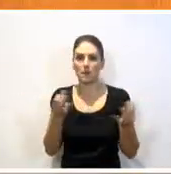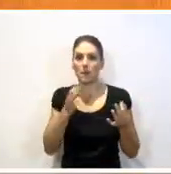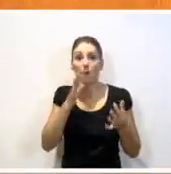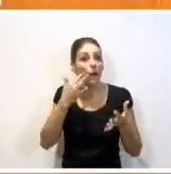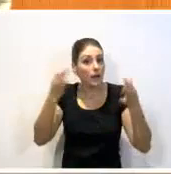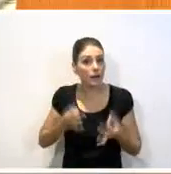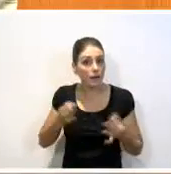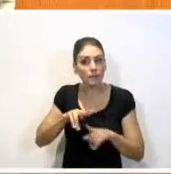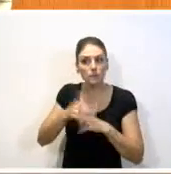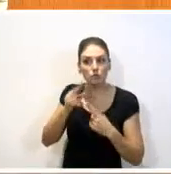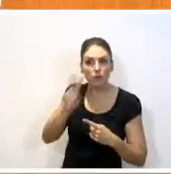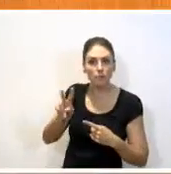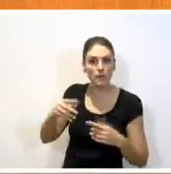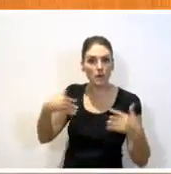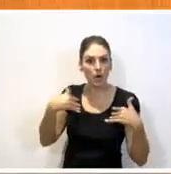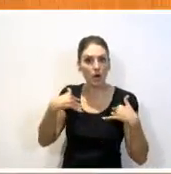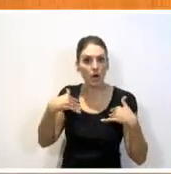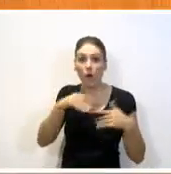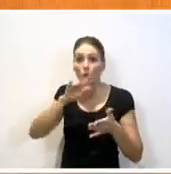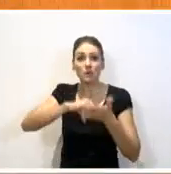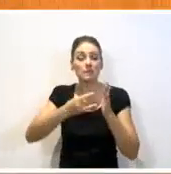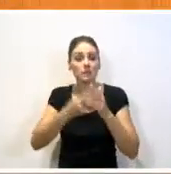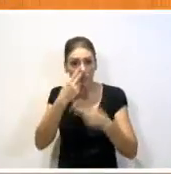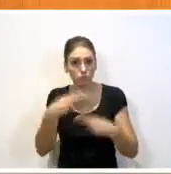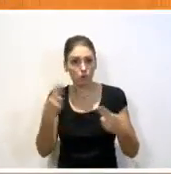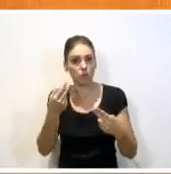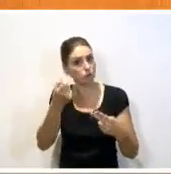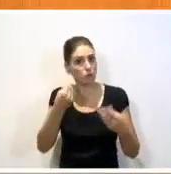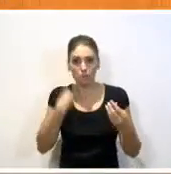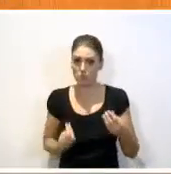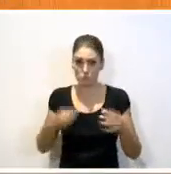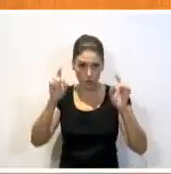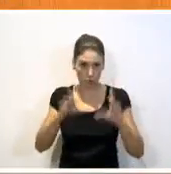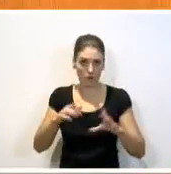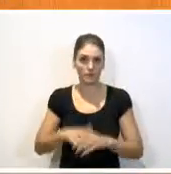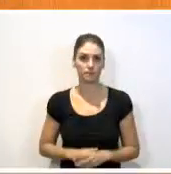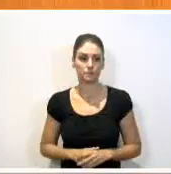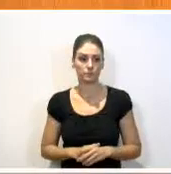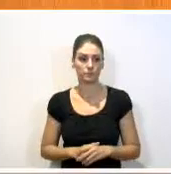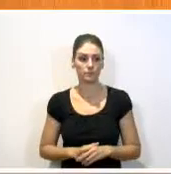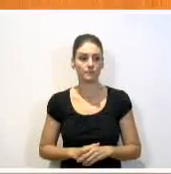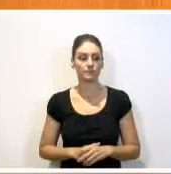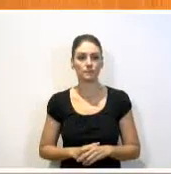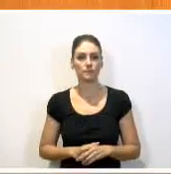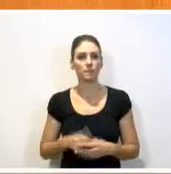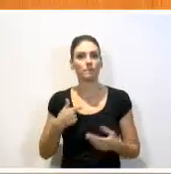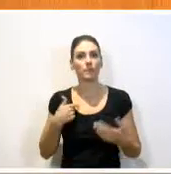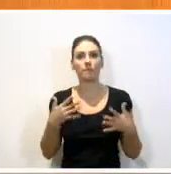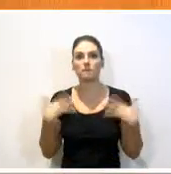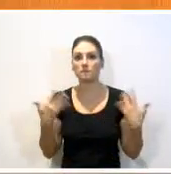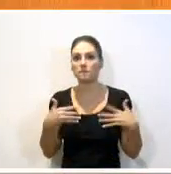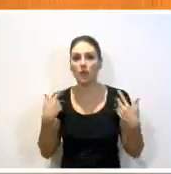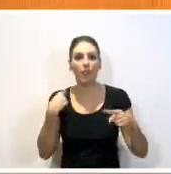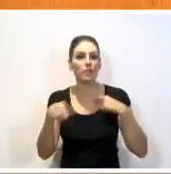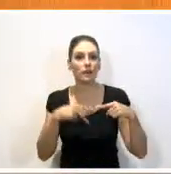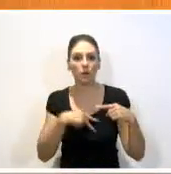realmente ven esa situación. Pues los usuarios de los sistemas públicos pasa un poco lo mismo. Y mire, me alegra enormemente que la directora